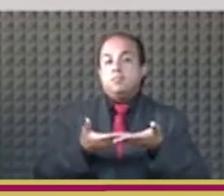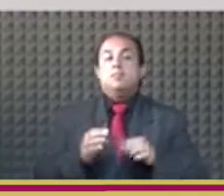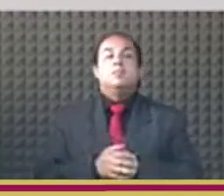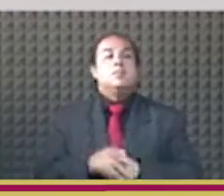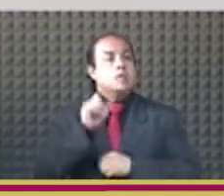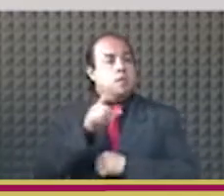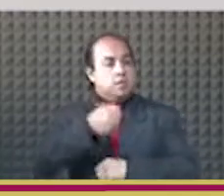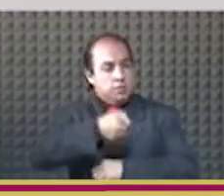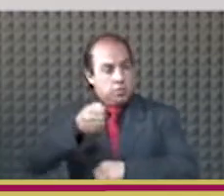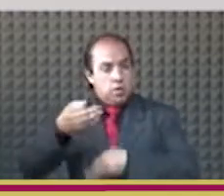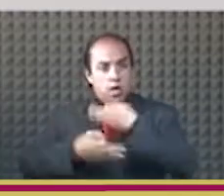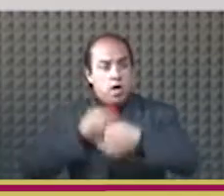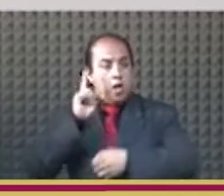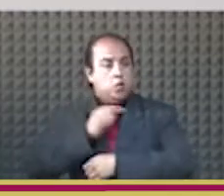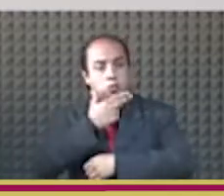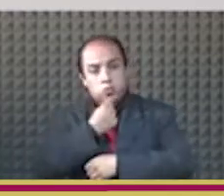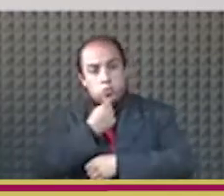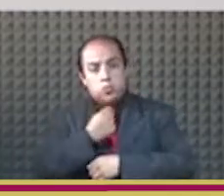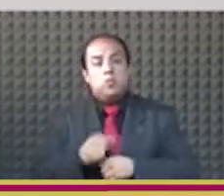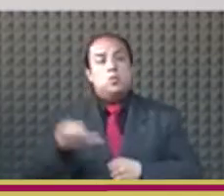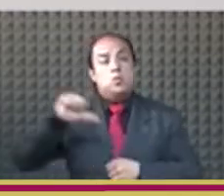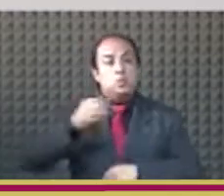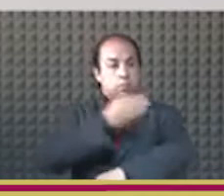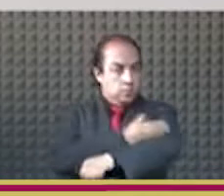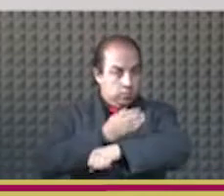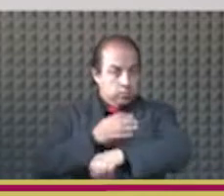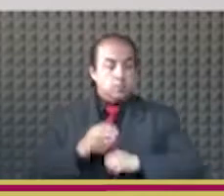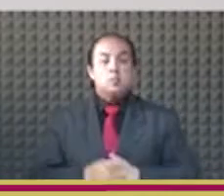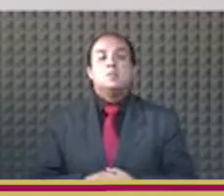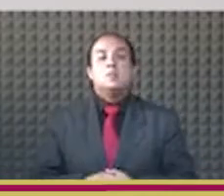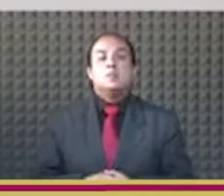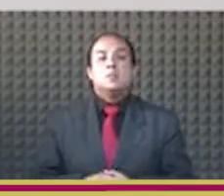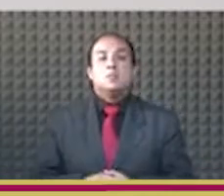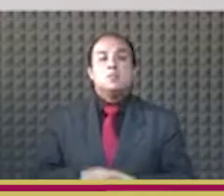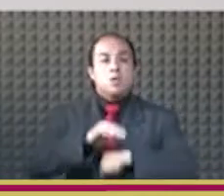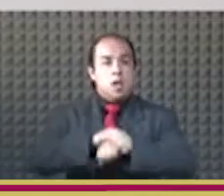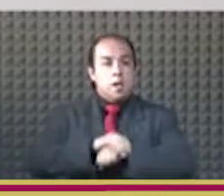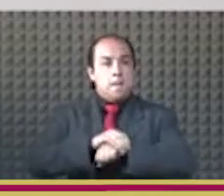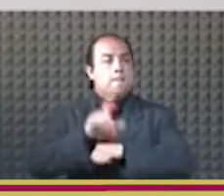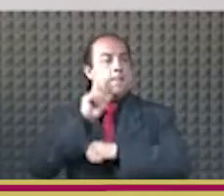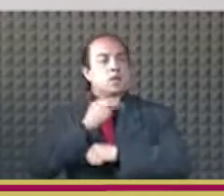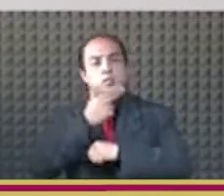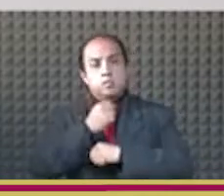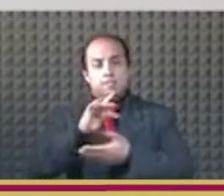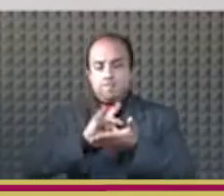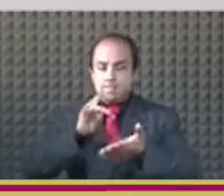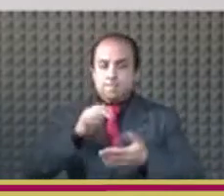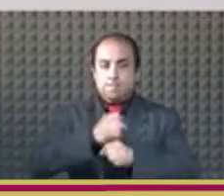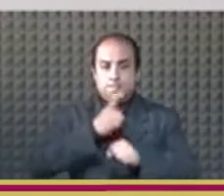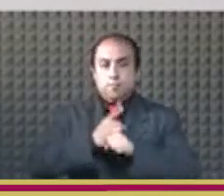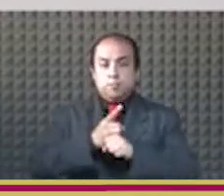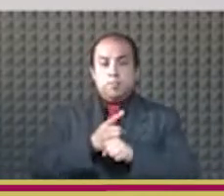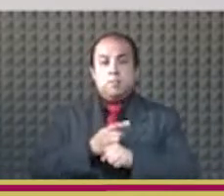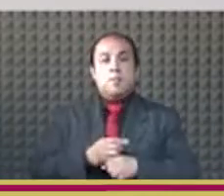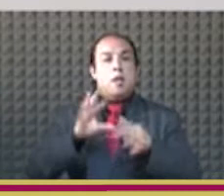manera, saludo a todas y a todos quienes hoy nos acompañan. Amigas y amigos, agradezco la oportunidad de